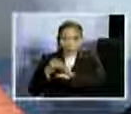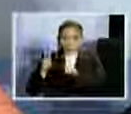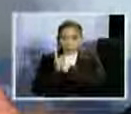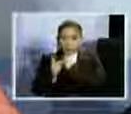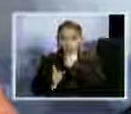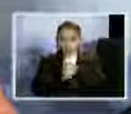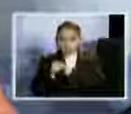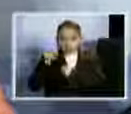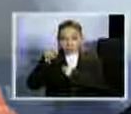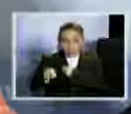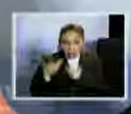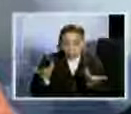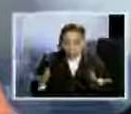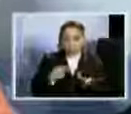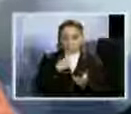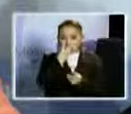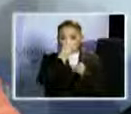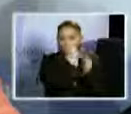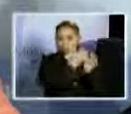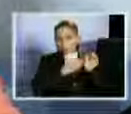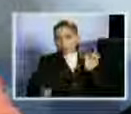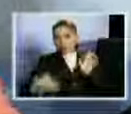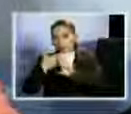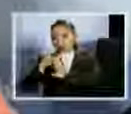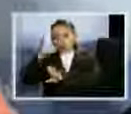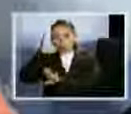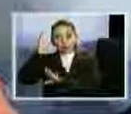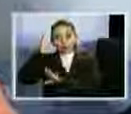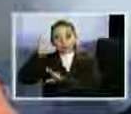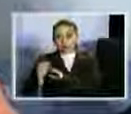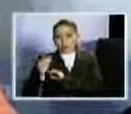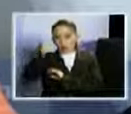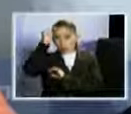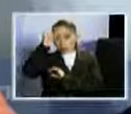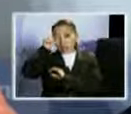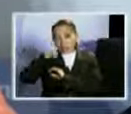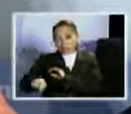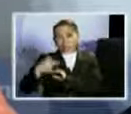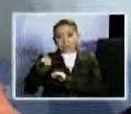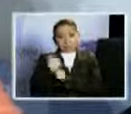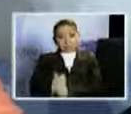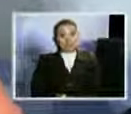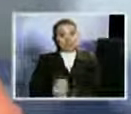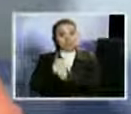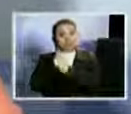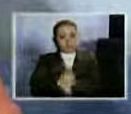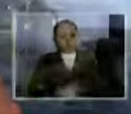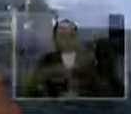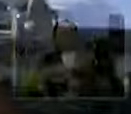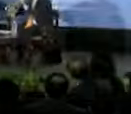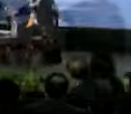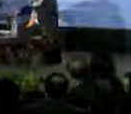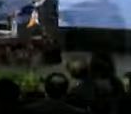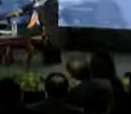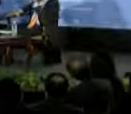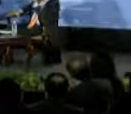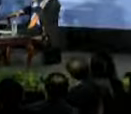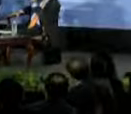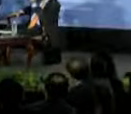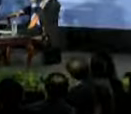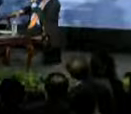que se han hecho en los últimos 2 años ha sido contra Corea del Norte, y están doliendo. Han apretado. Sin